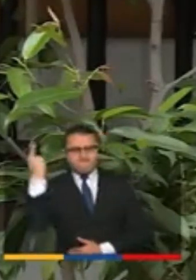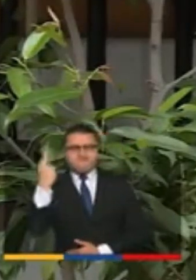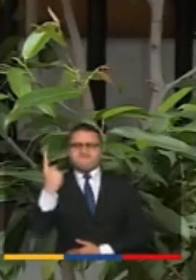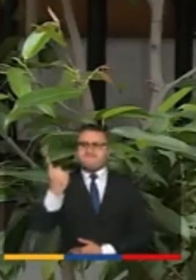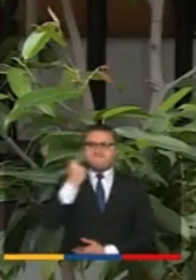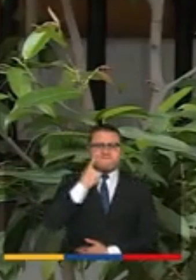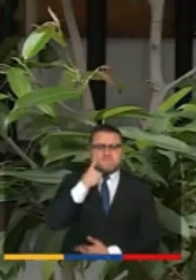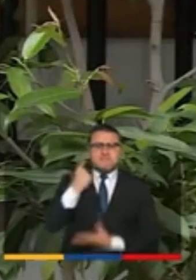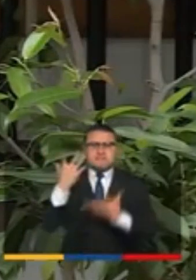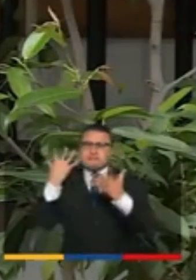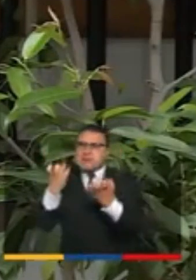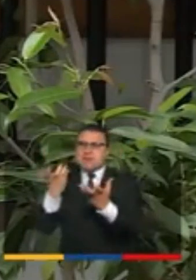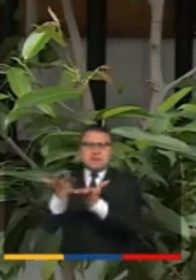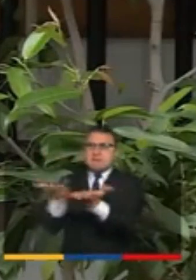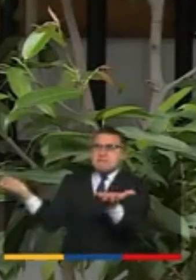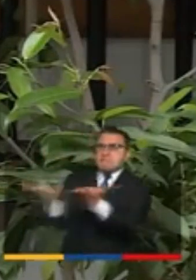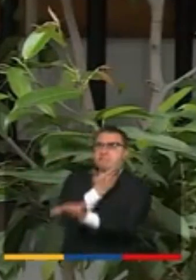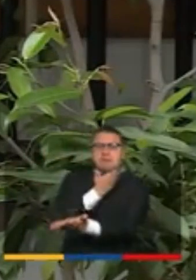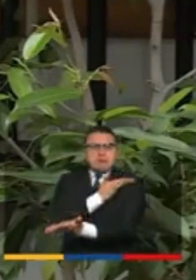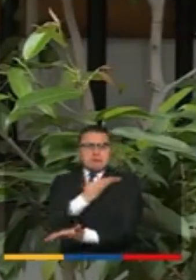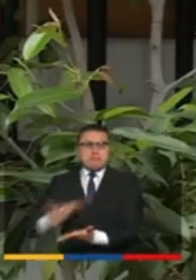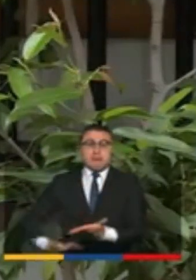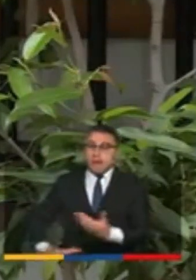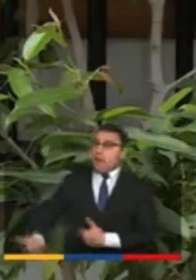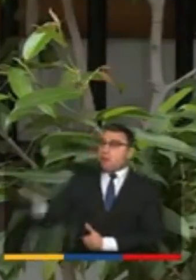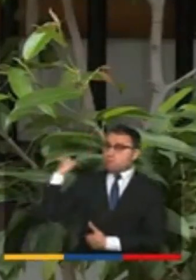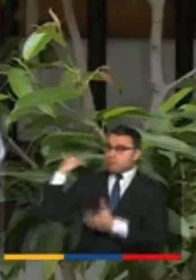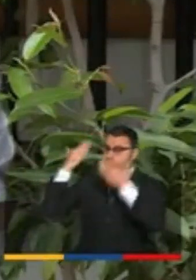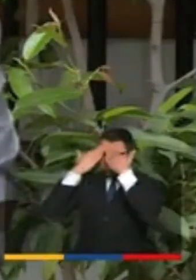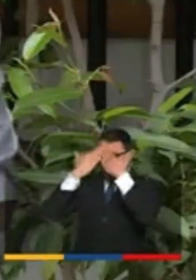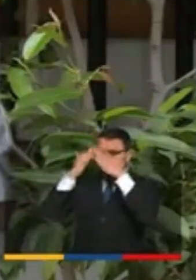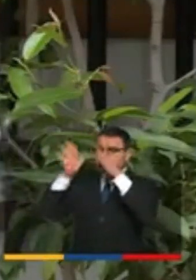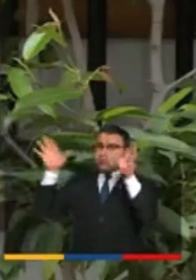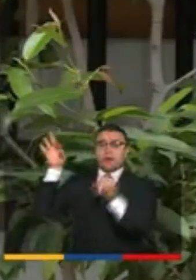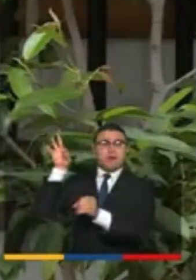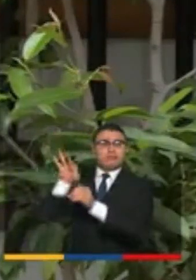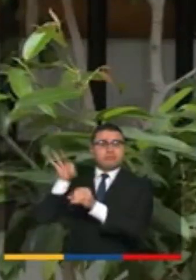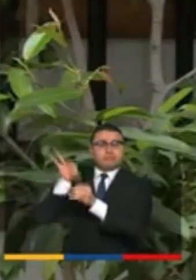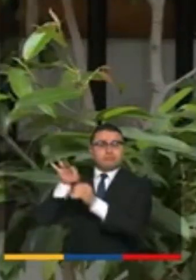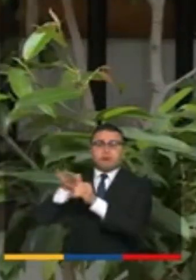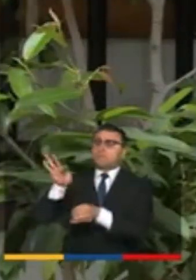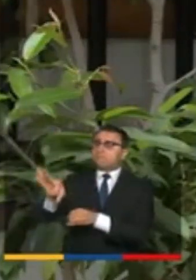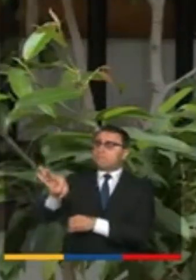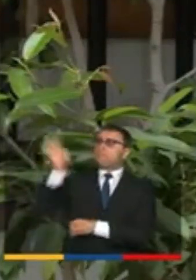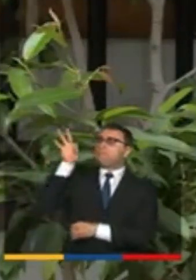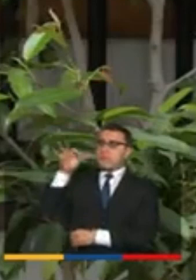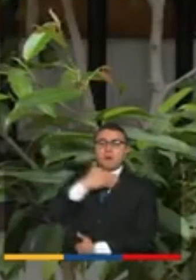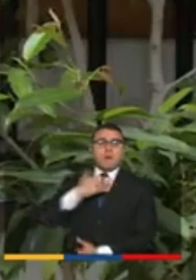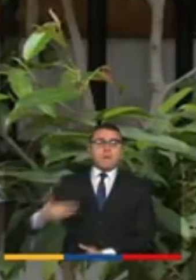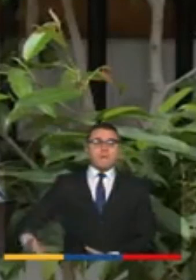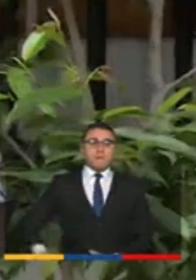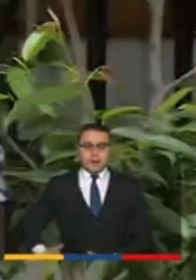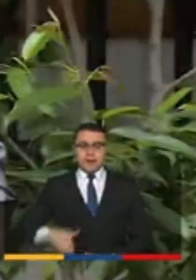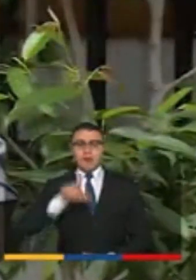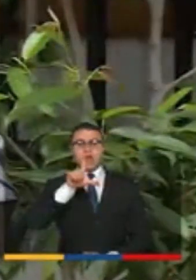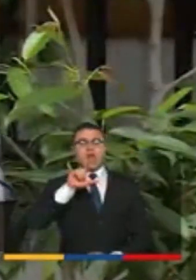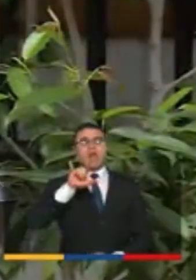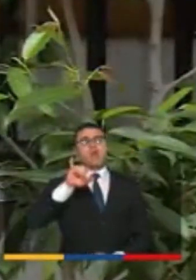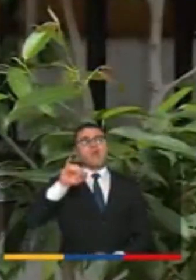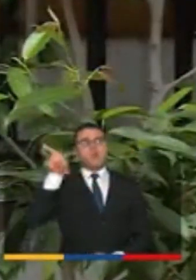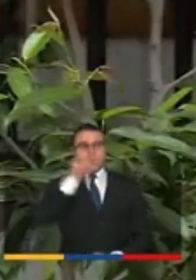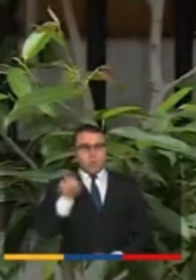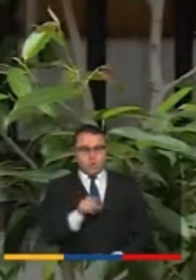intento de desestabilización del legítimo y democráticamente electo presidente Luis Ignacio Lula da